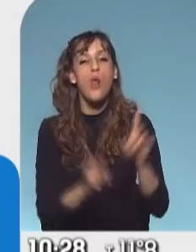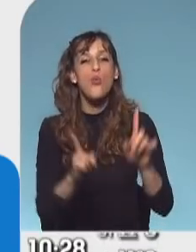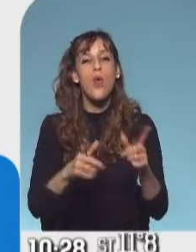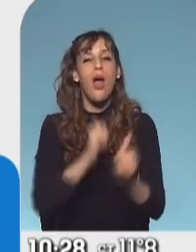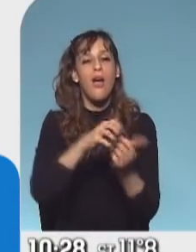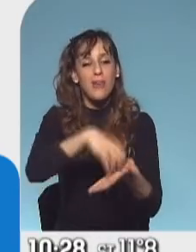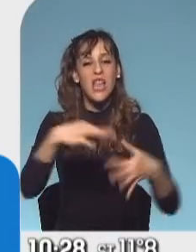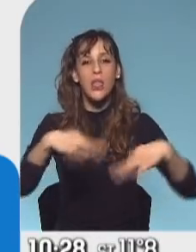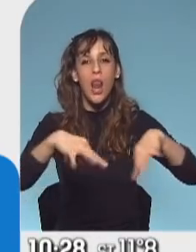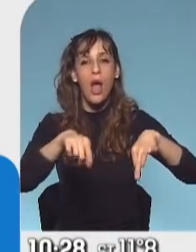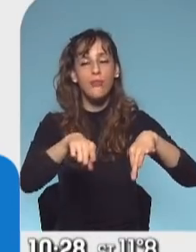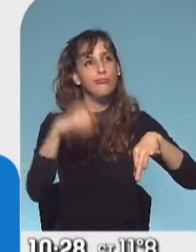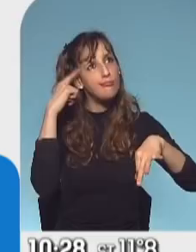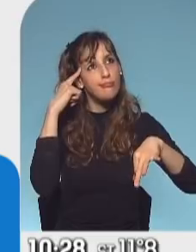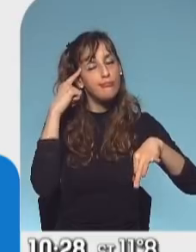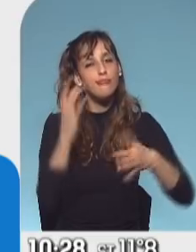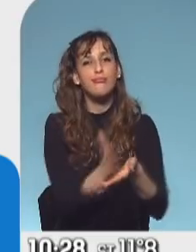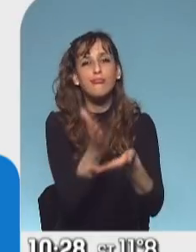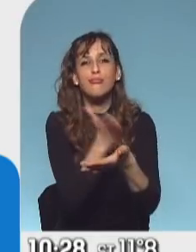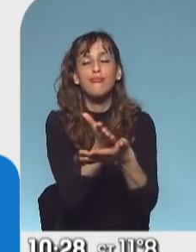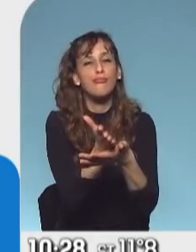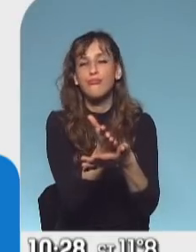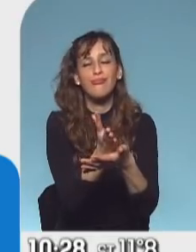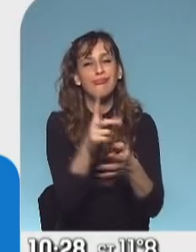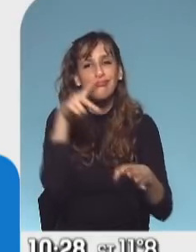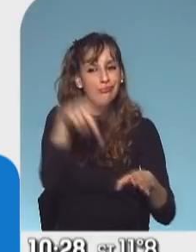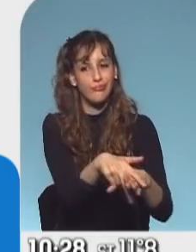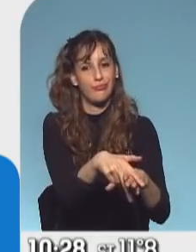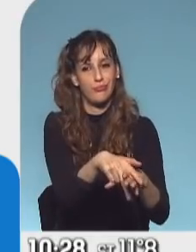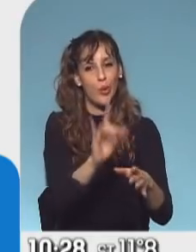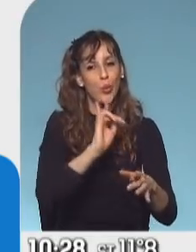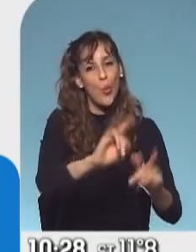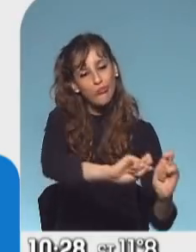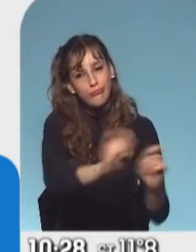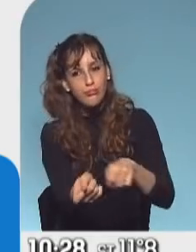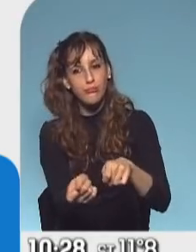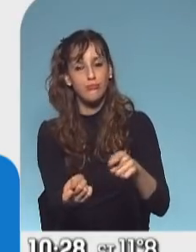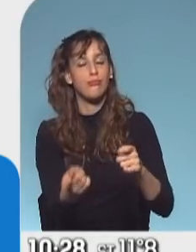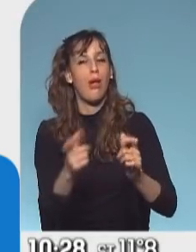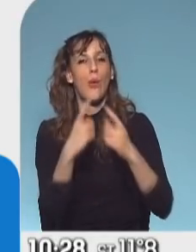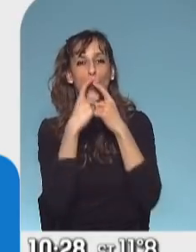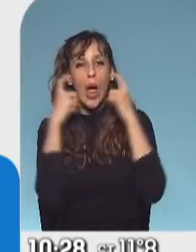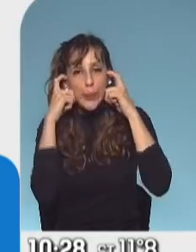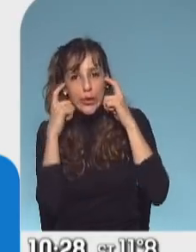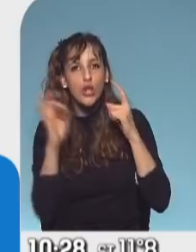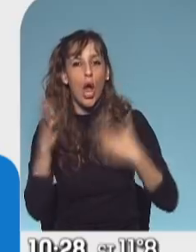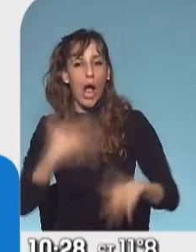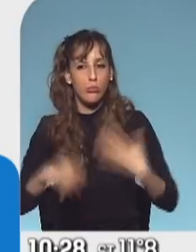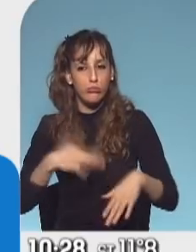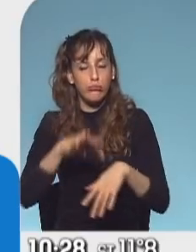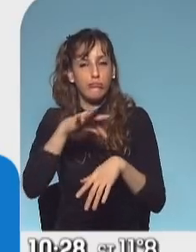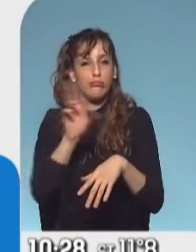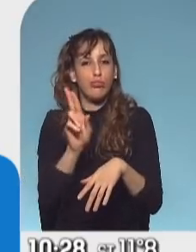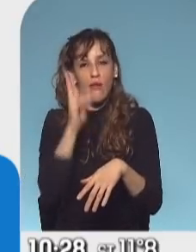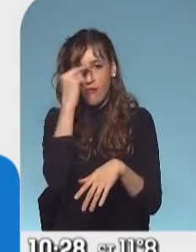estaban pensando hacer otras cosas y tuvieron que dedicarse a hacer barbijos o camisolines para enfermeras